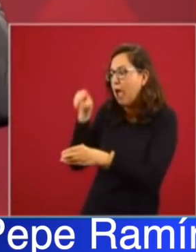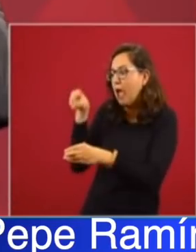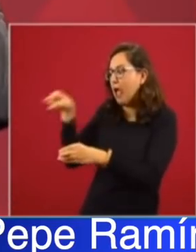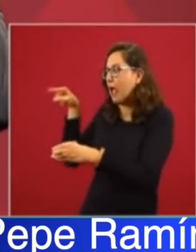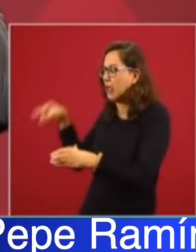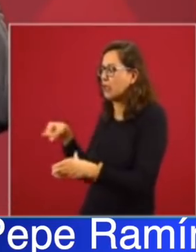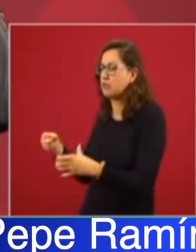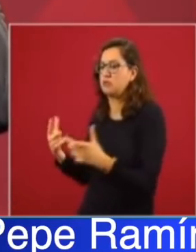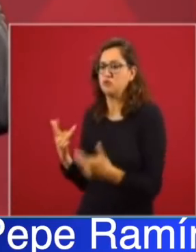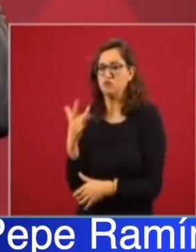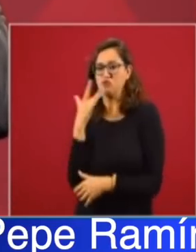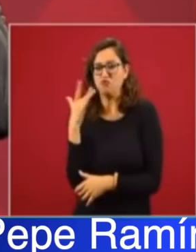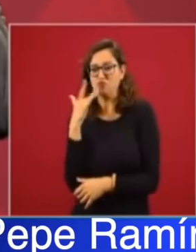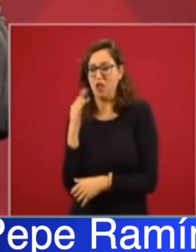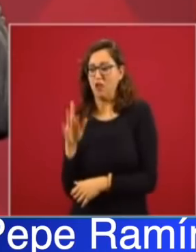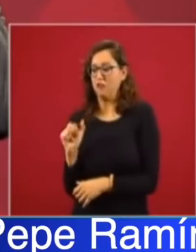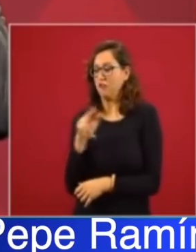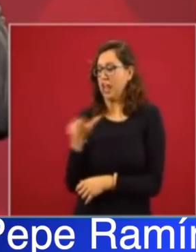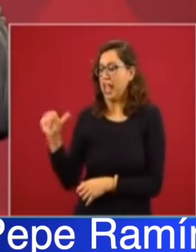viven los de Frena,